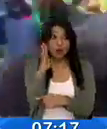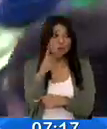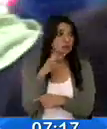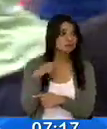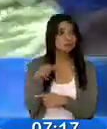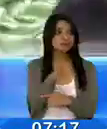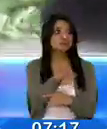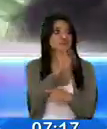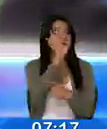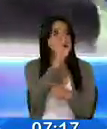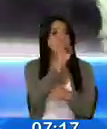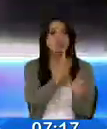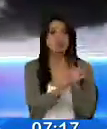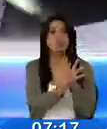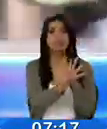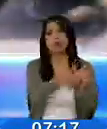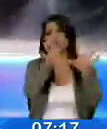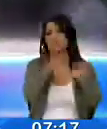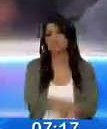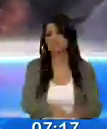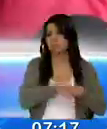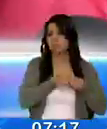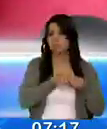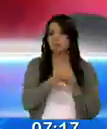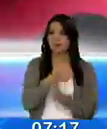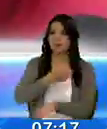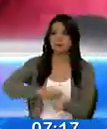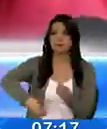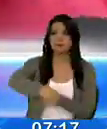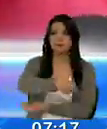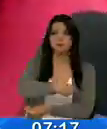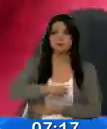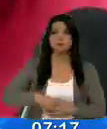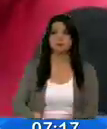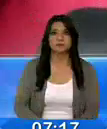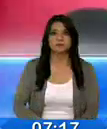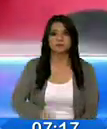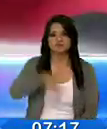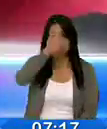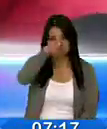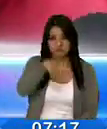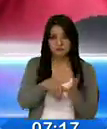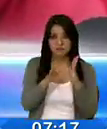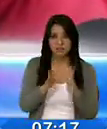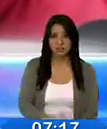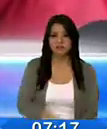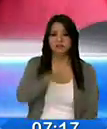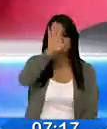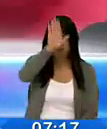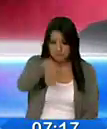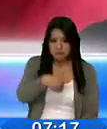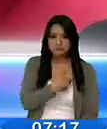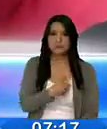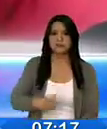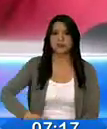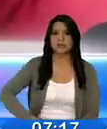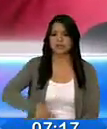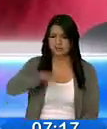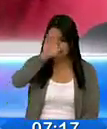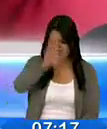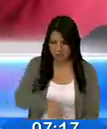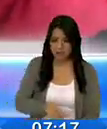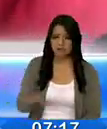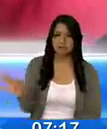masas y tomado como rehén. Pedían un canje. Que vengan los ministros, que venga el presidente, que vengan sus